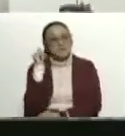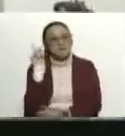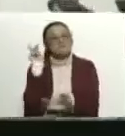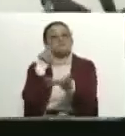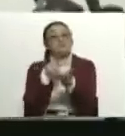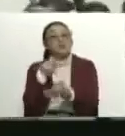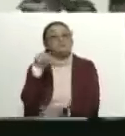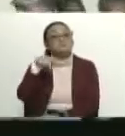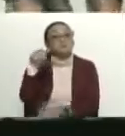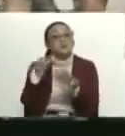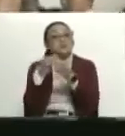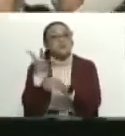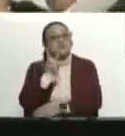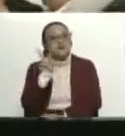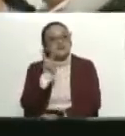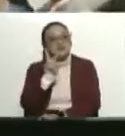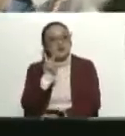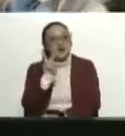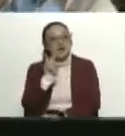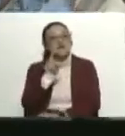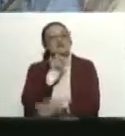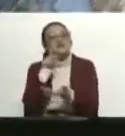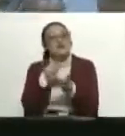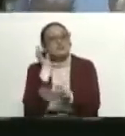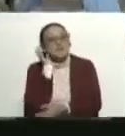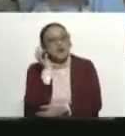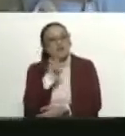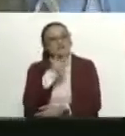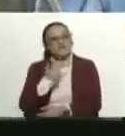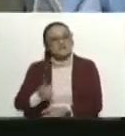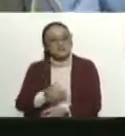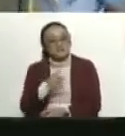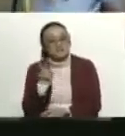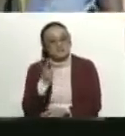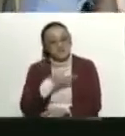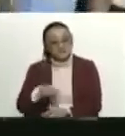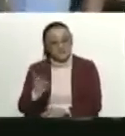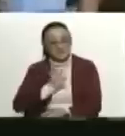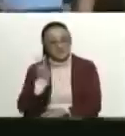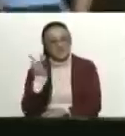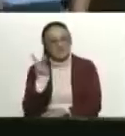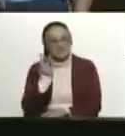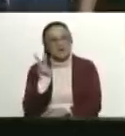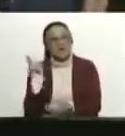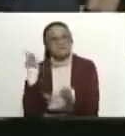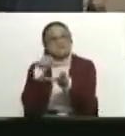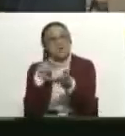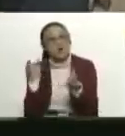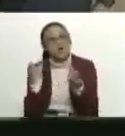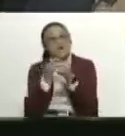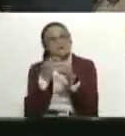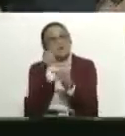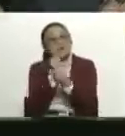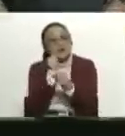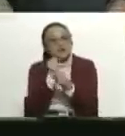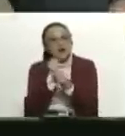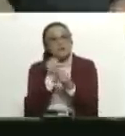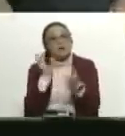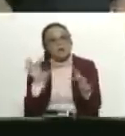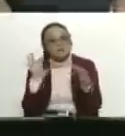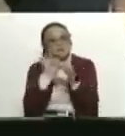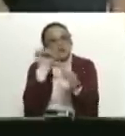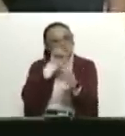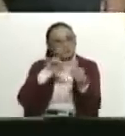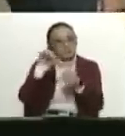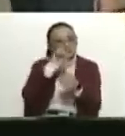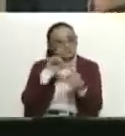presencia venezolana en la figura de la vicepresidenta ejecutiva Delcy Rodríguez, que llegó con su equipo de trabajo para propiciar esos lazos de